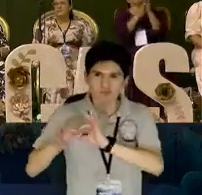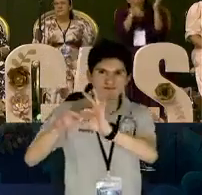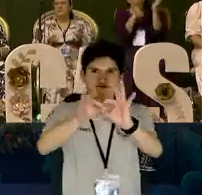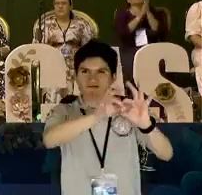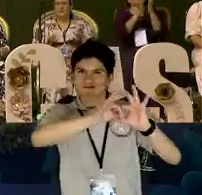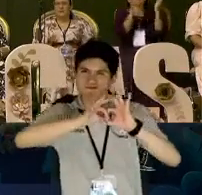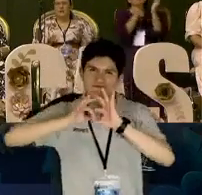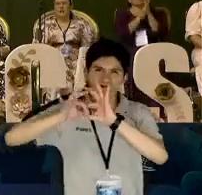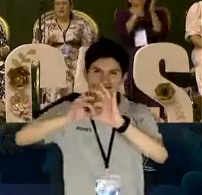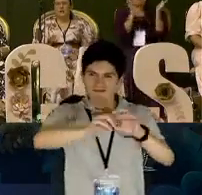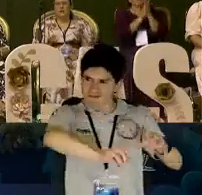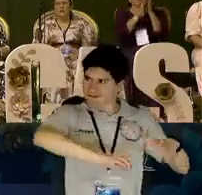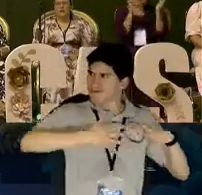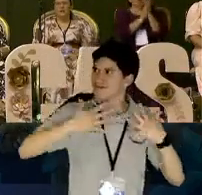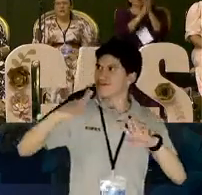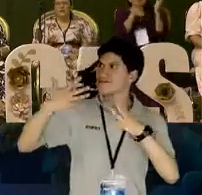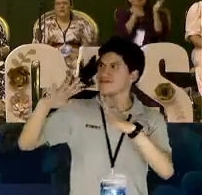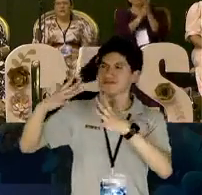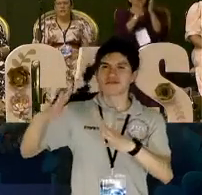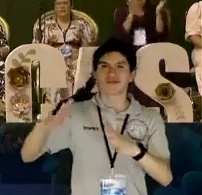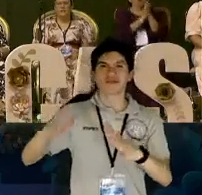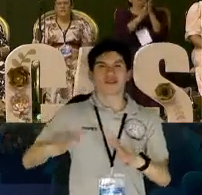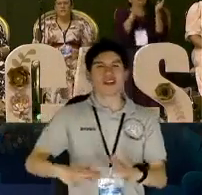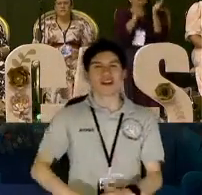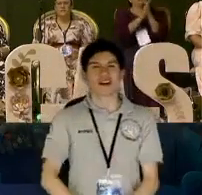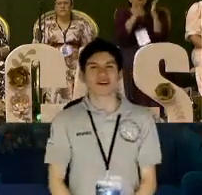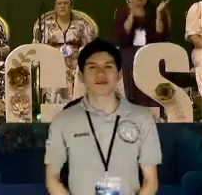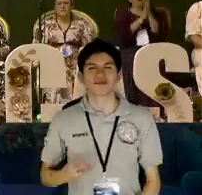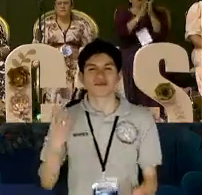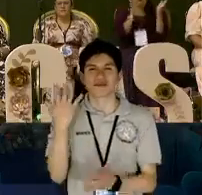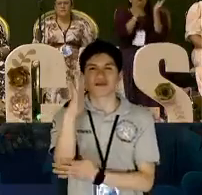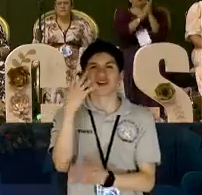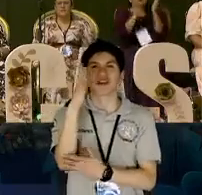unánimes. Alabas y salaba.